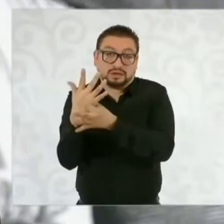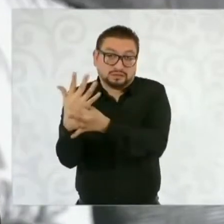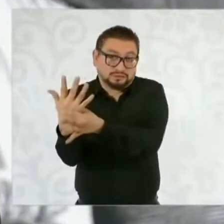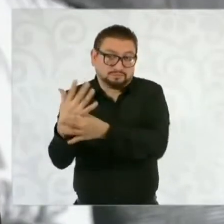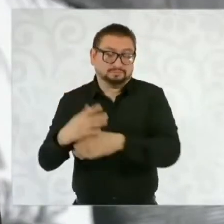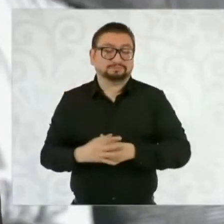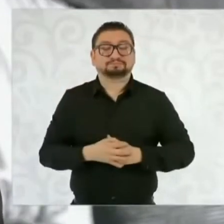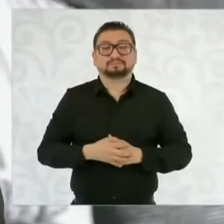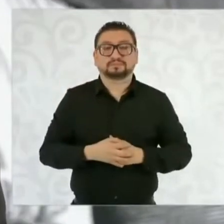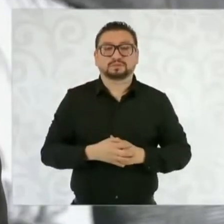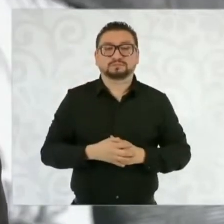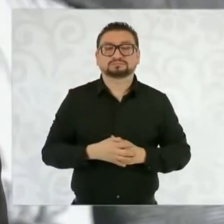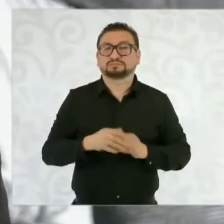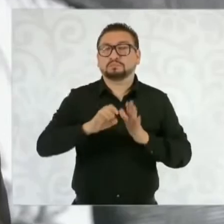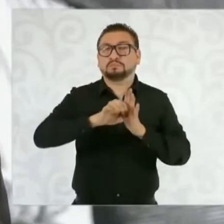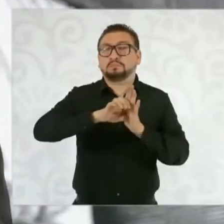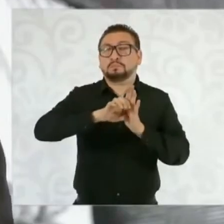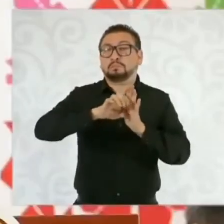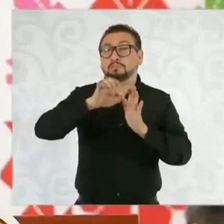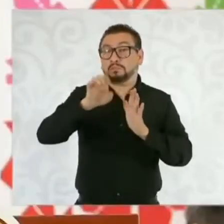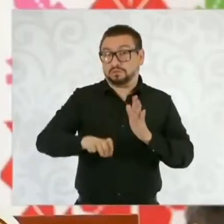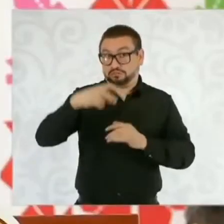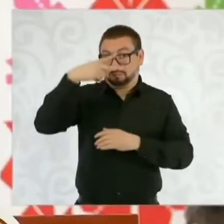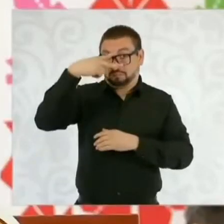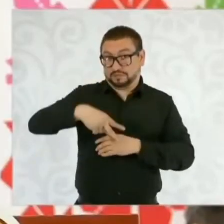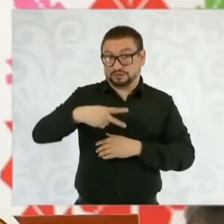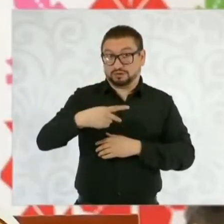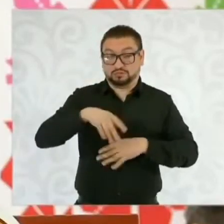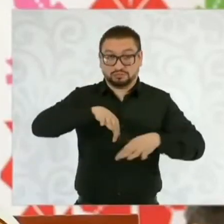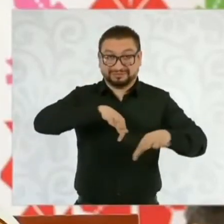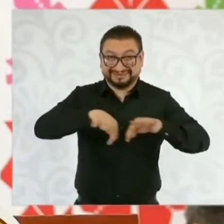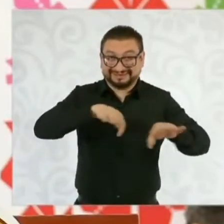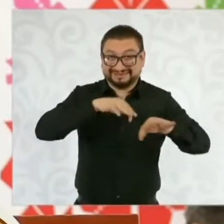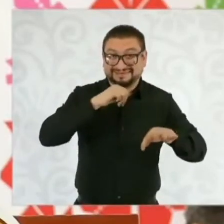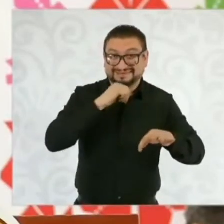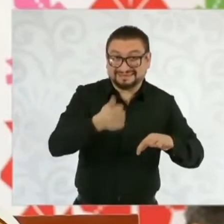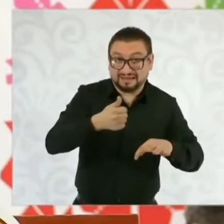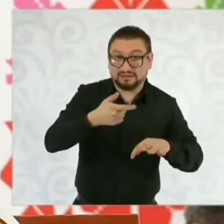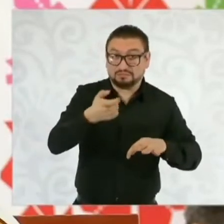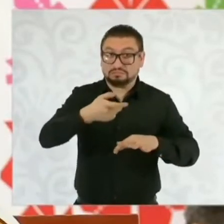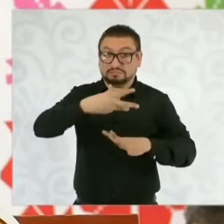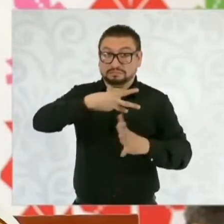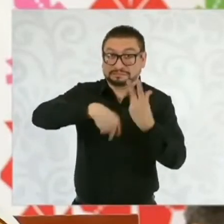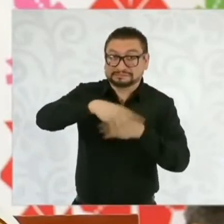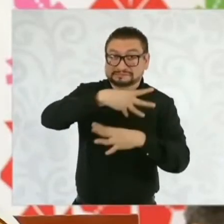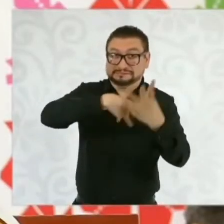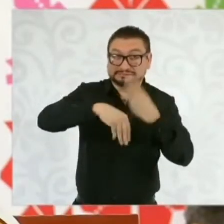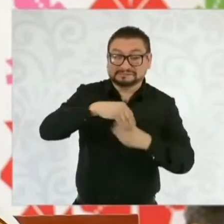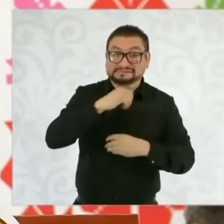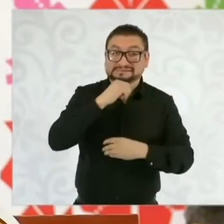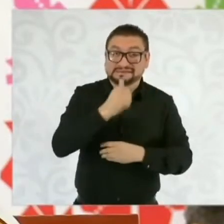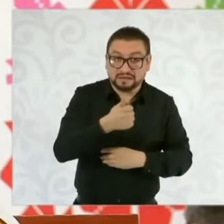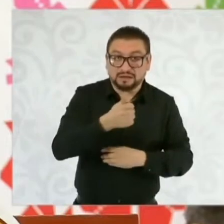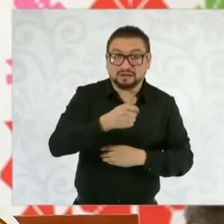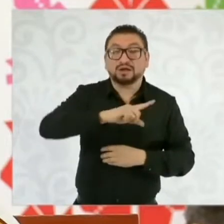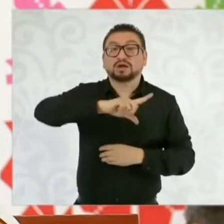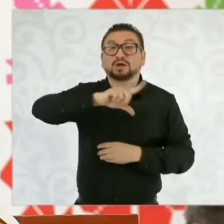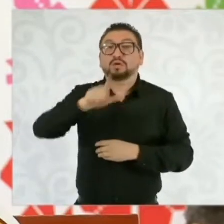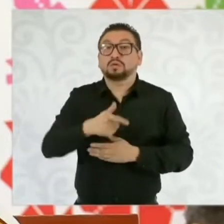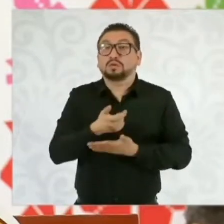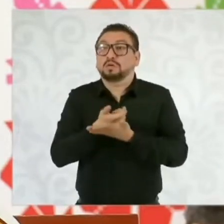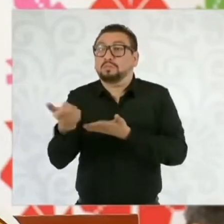de que si México no es productivo, los salarios se vuelven caóticos porque generan